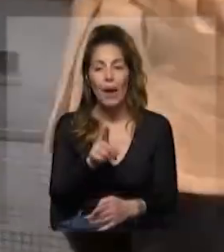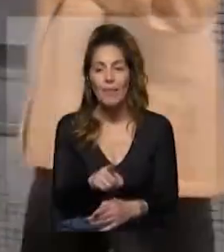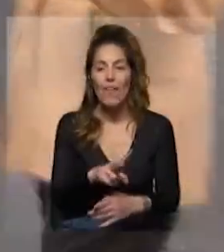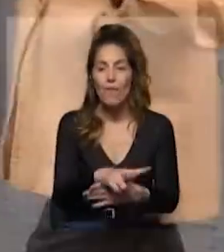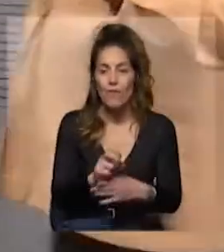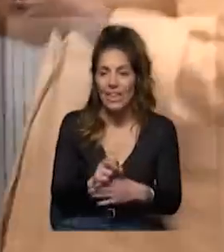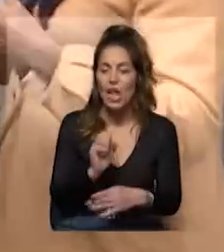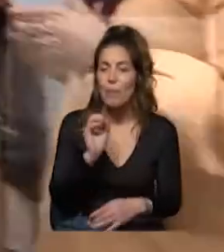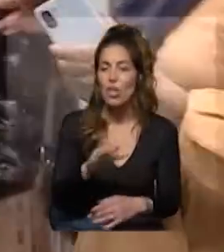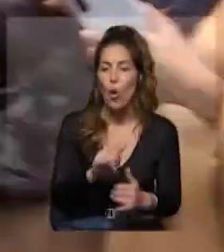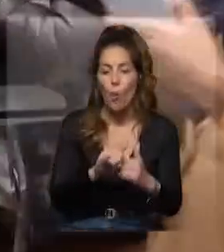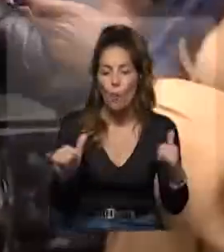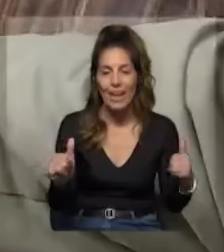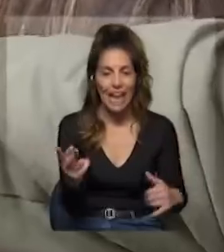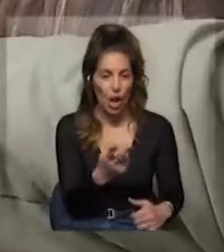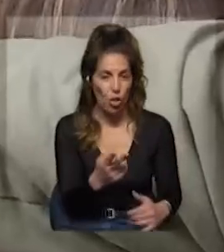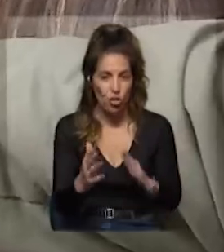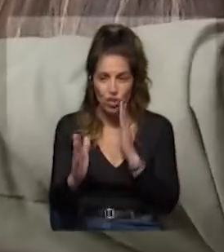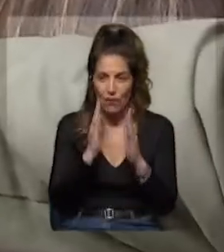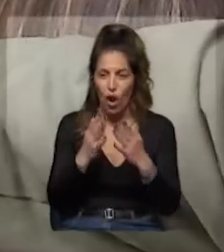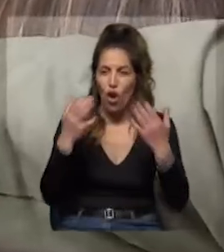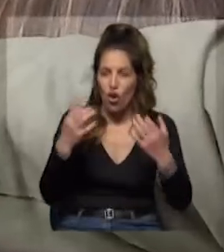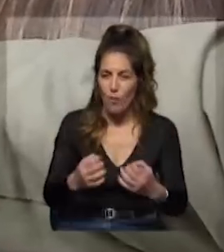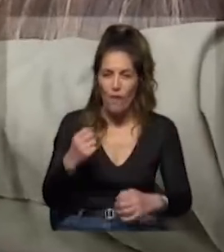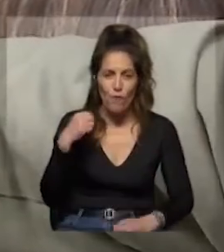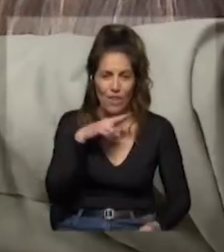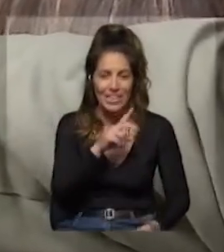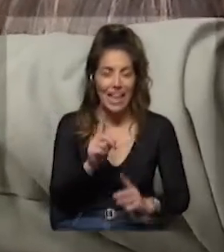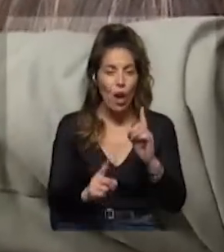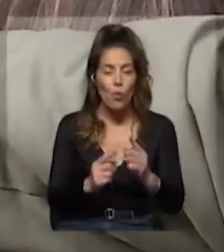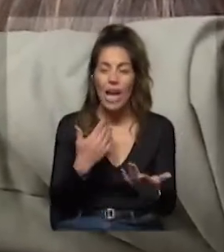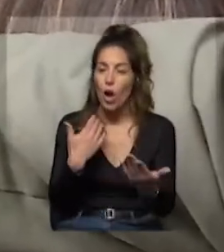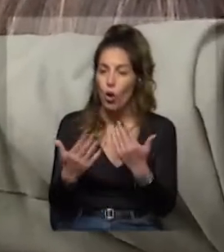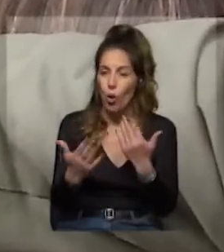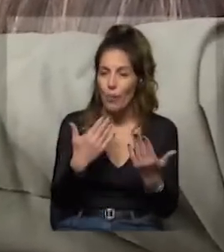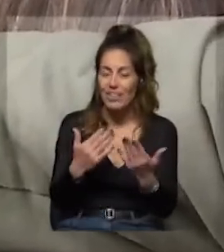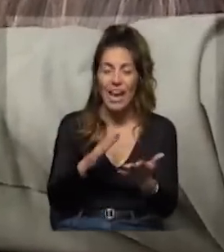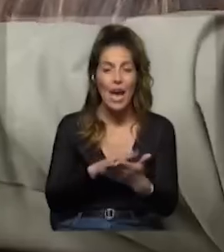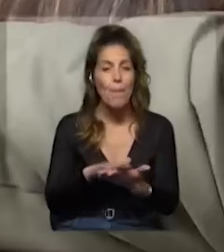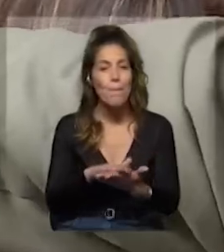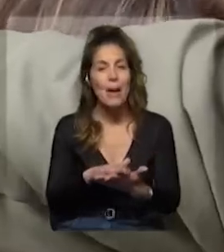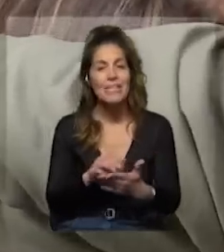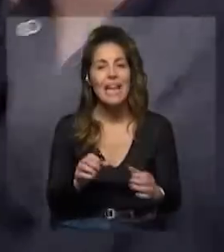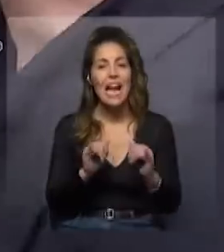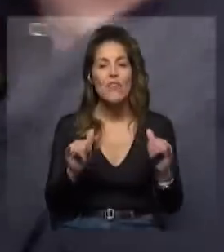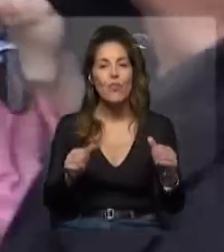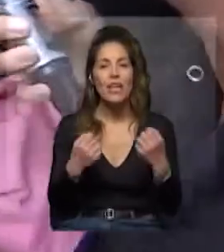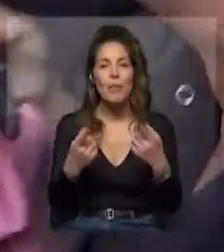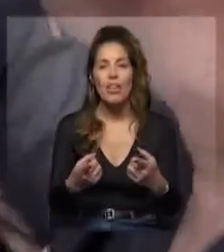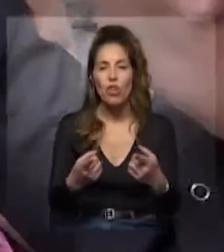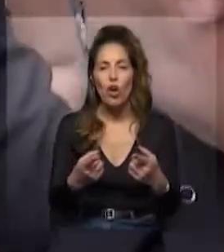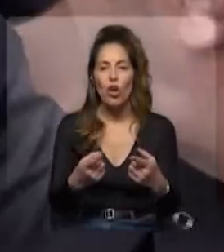fiscalía envió un mail a ambos de Defensores confirmando la falsedad de algunas conversaciones en base al informe que envió meta